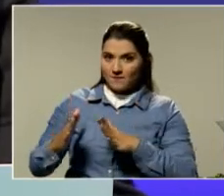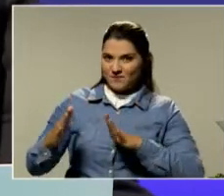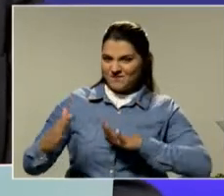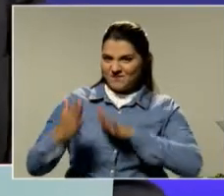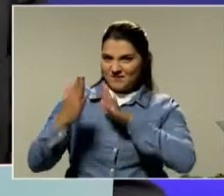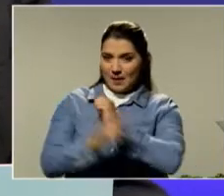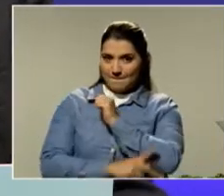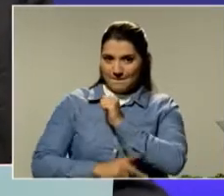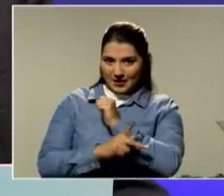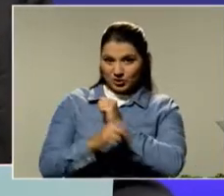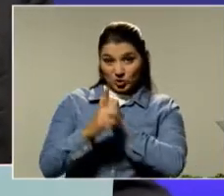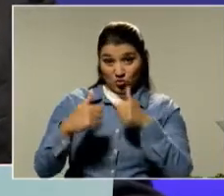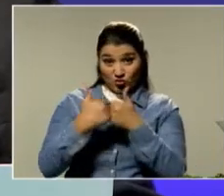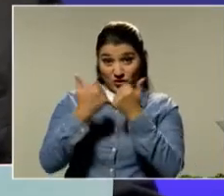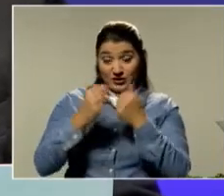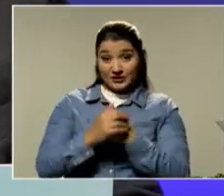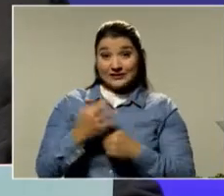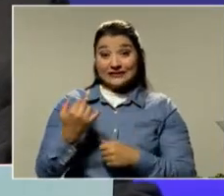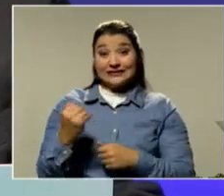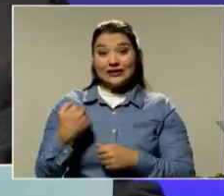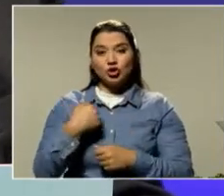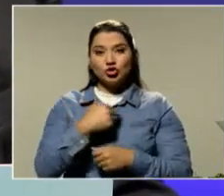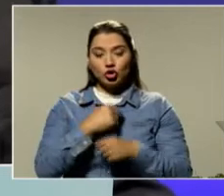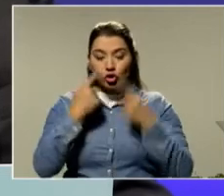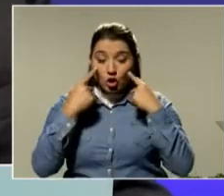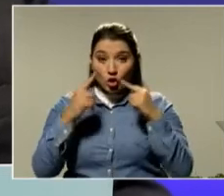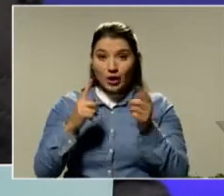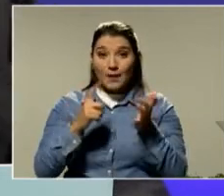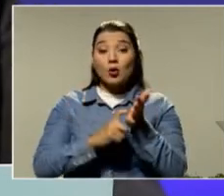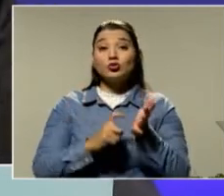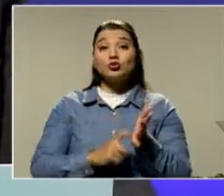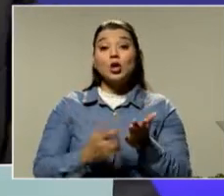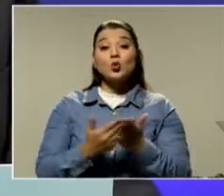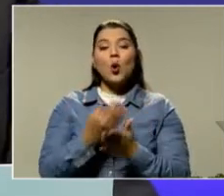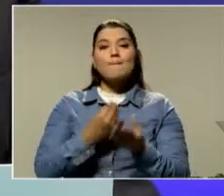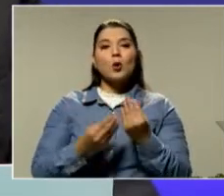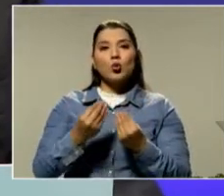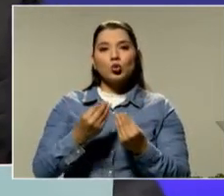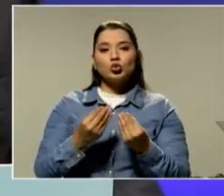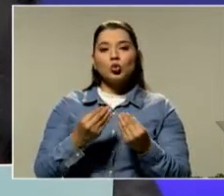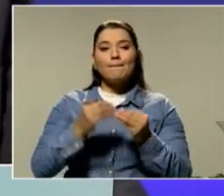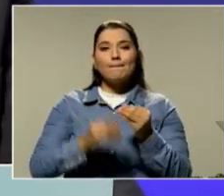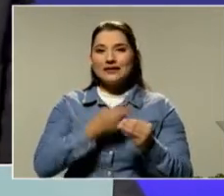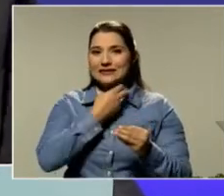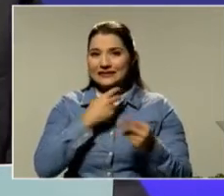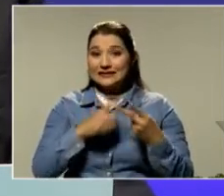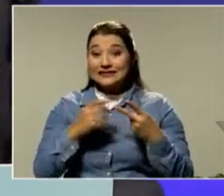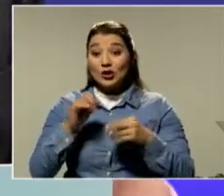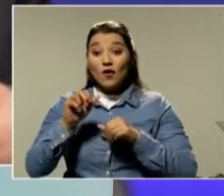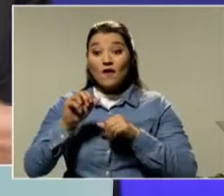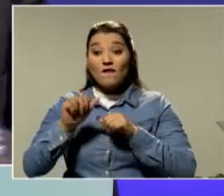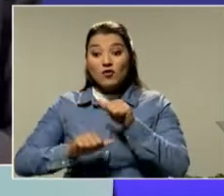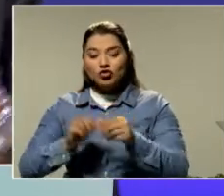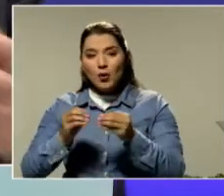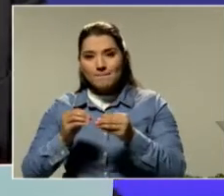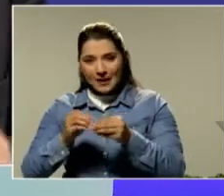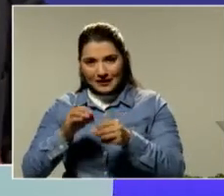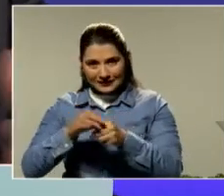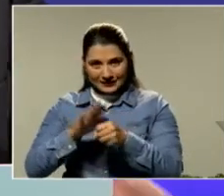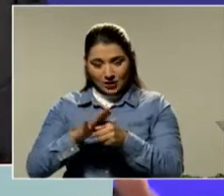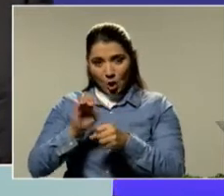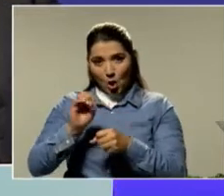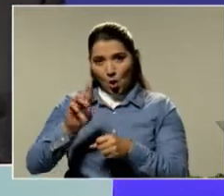logramos registrar las nuevas moléculas de menor toxicidad, de menor dosis, si hacemos un esfuerzo mayor en agricultura orgánica, si metemos tecnología